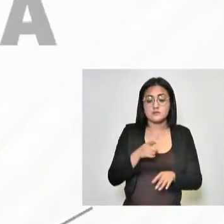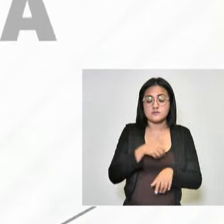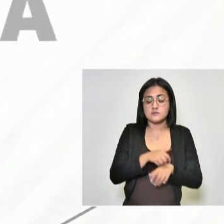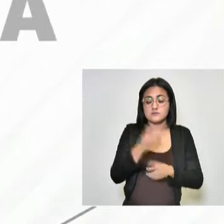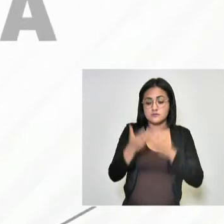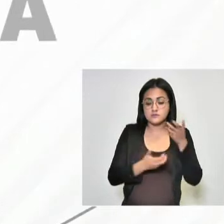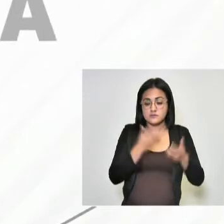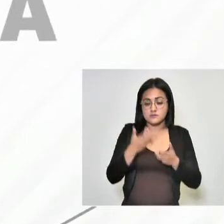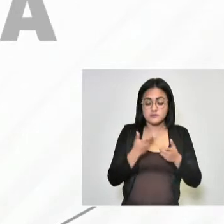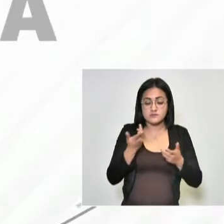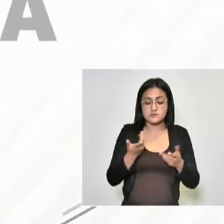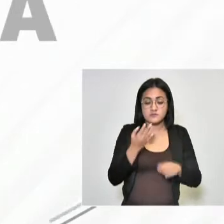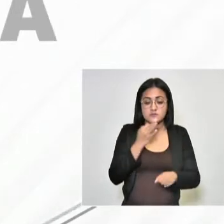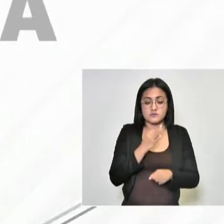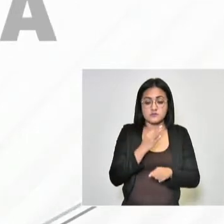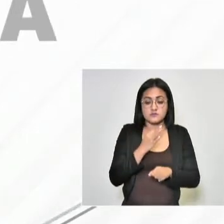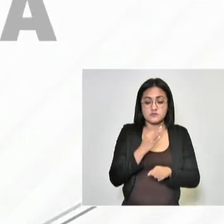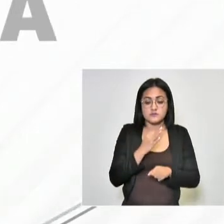incendios